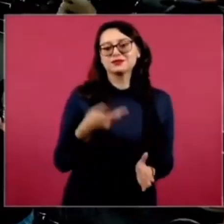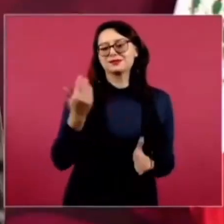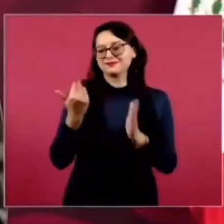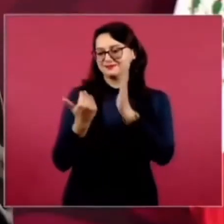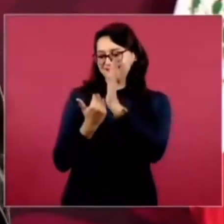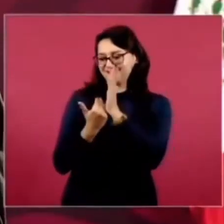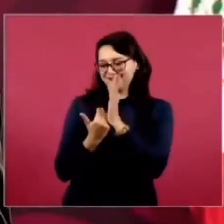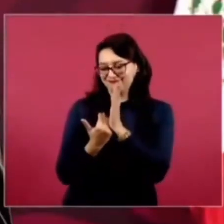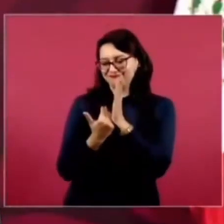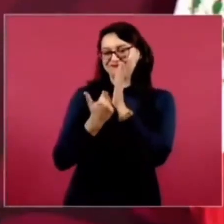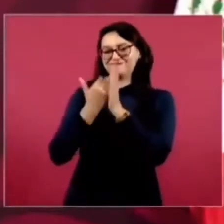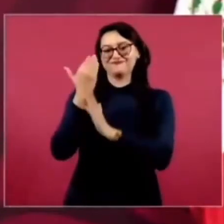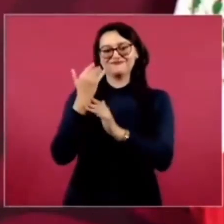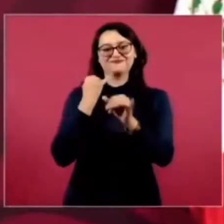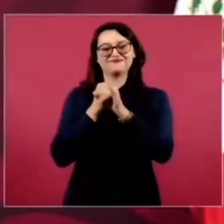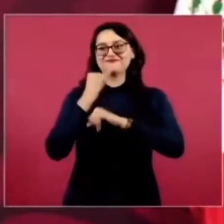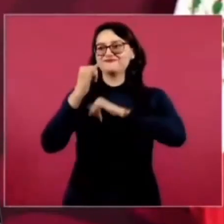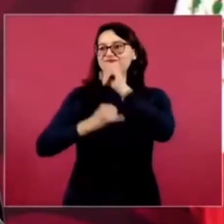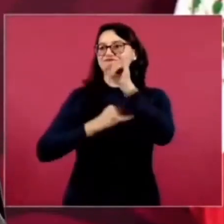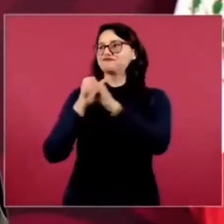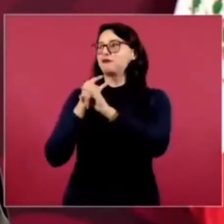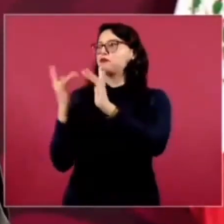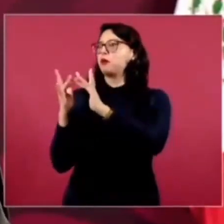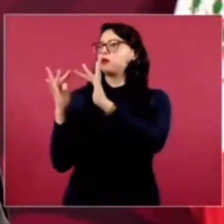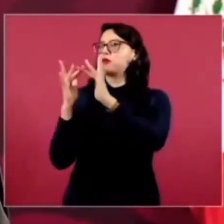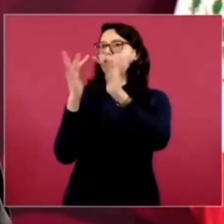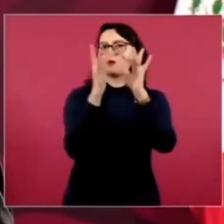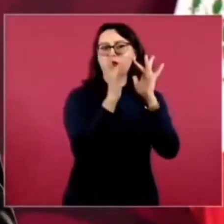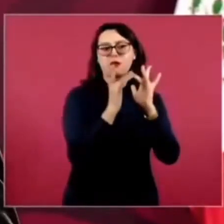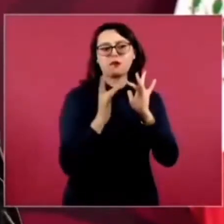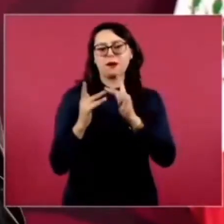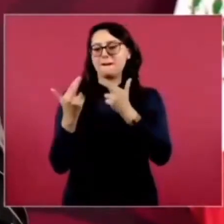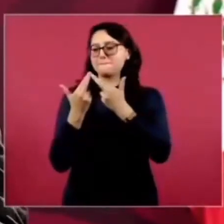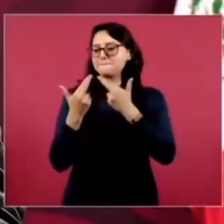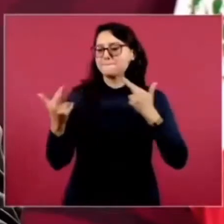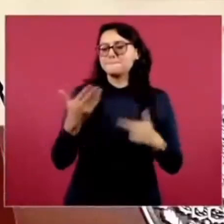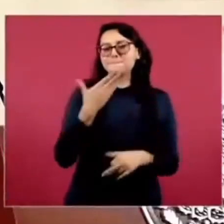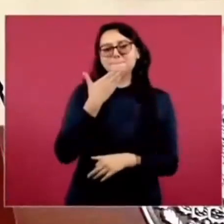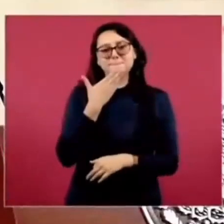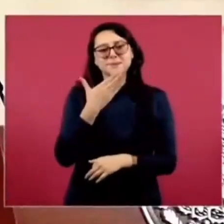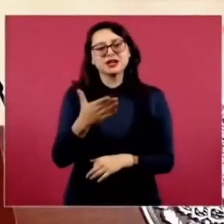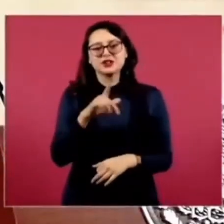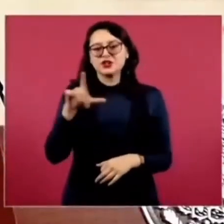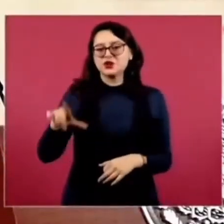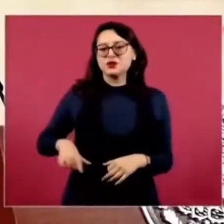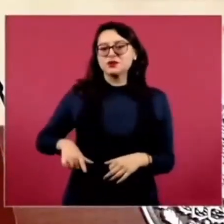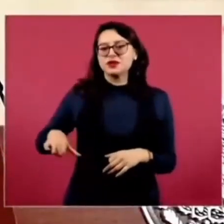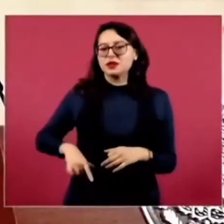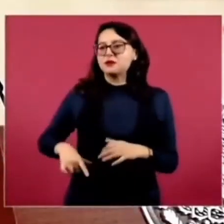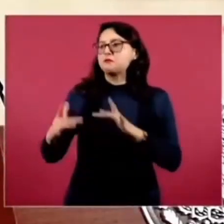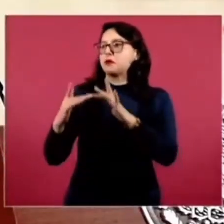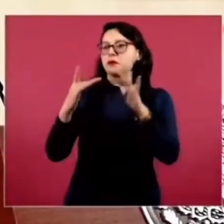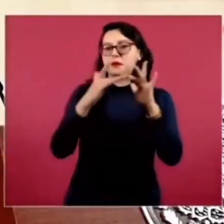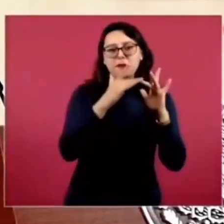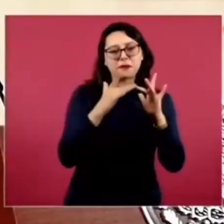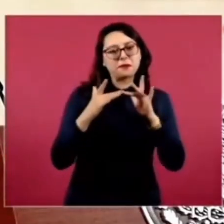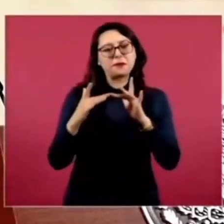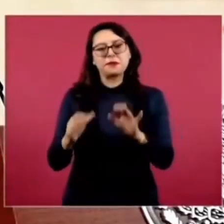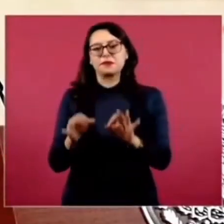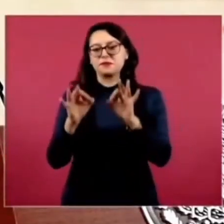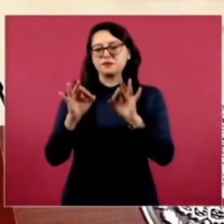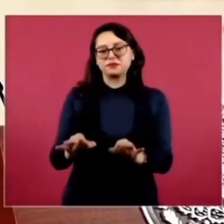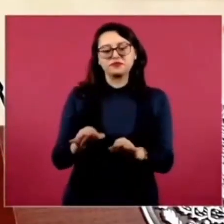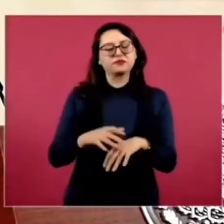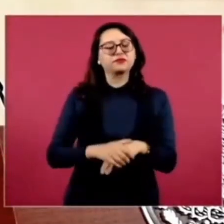Tenemos muy buenas relaciones con todos los pueblos y con todos los gobiernos del mundo, muy buenas relaciones con